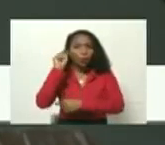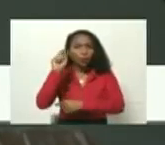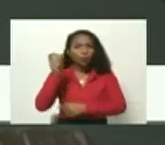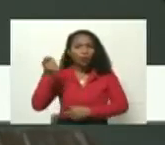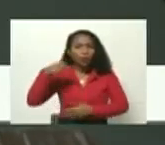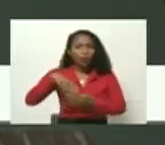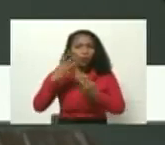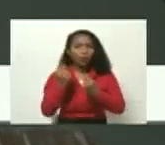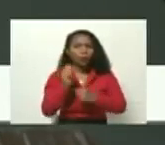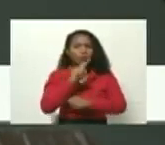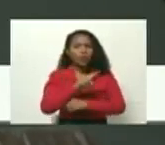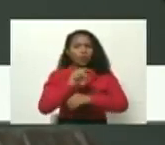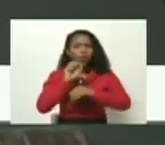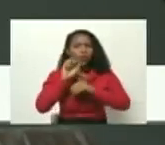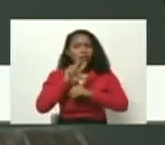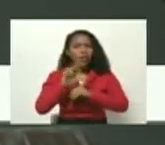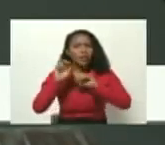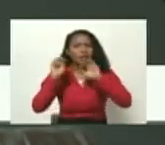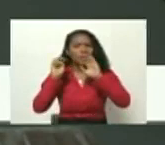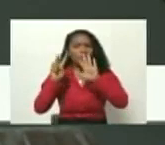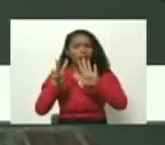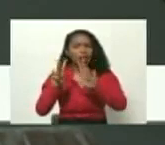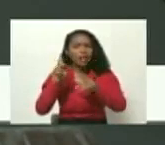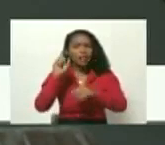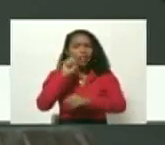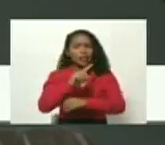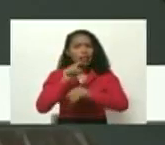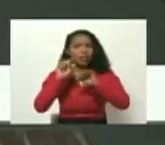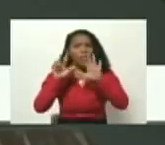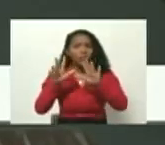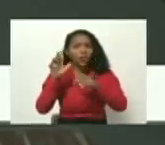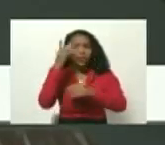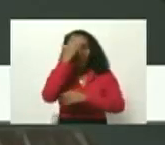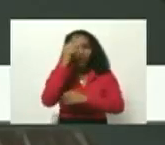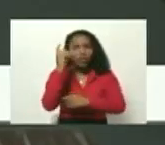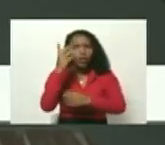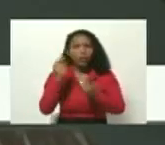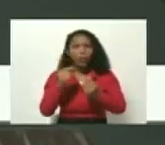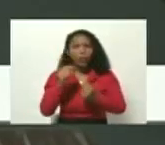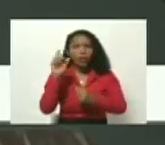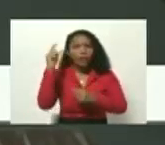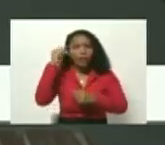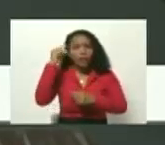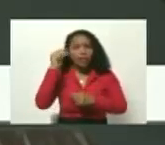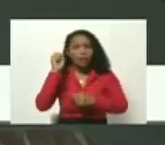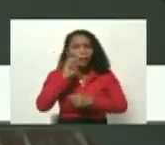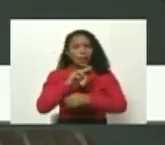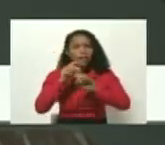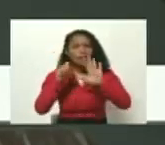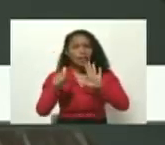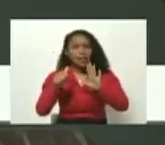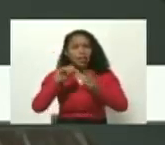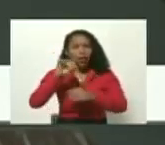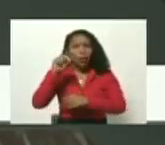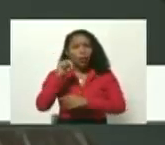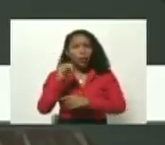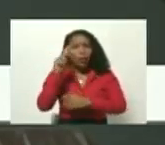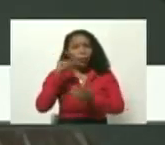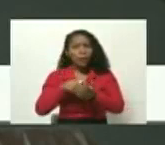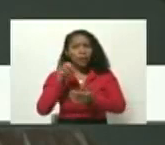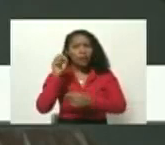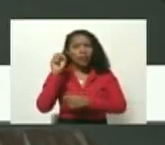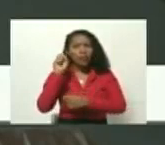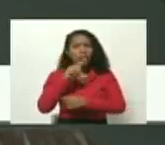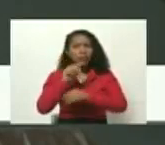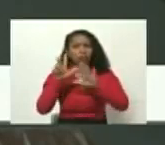número 137 del 18 de febrero de 18, de fecha 26 de junio del 2018, en el cual